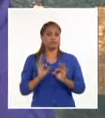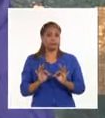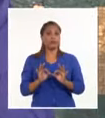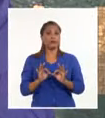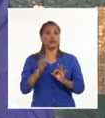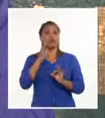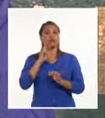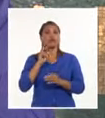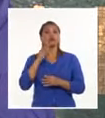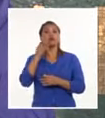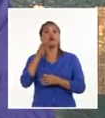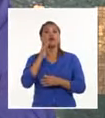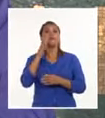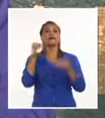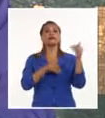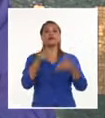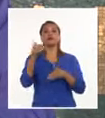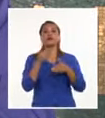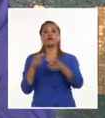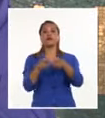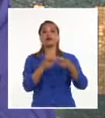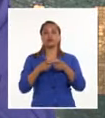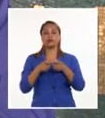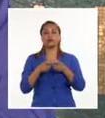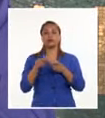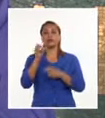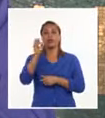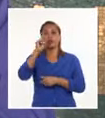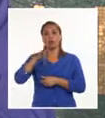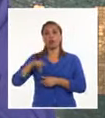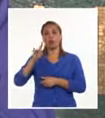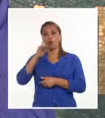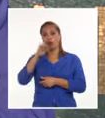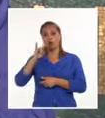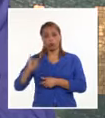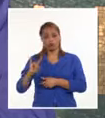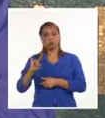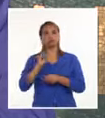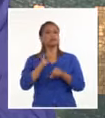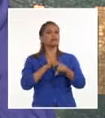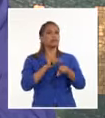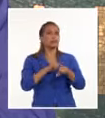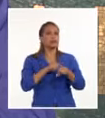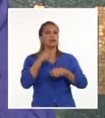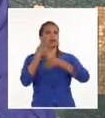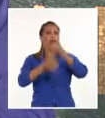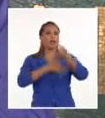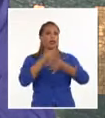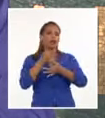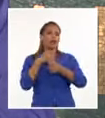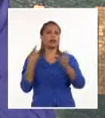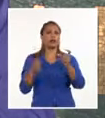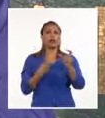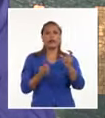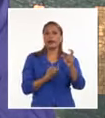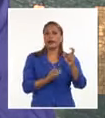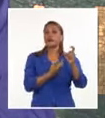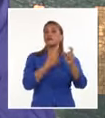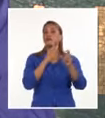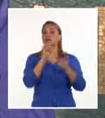presidir el Consejo de Seguridad de Naciones Unidas en situaciones de la agresión que sufrió